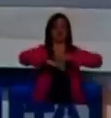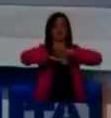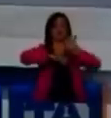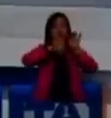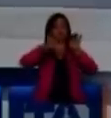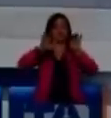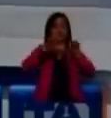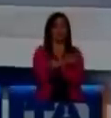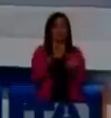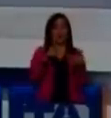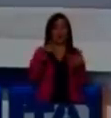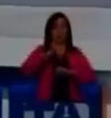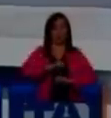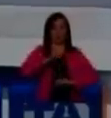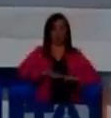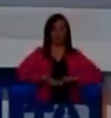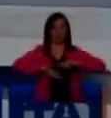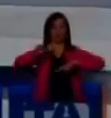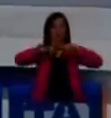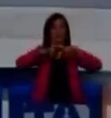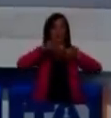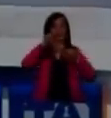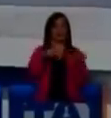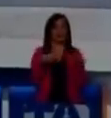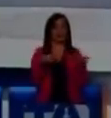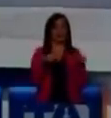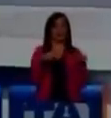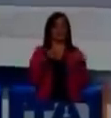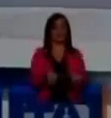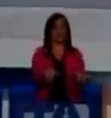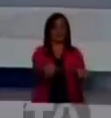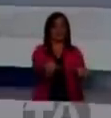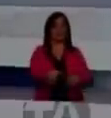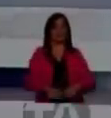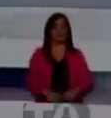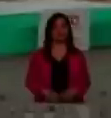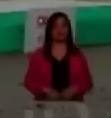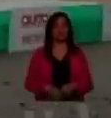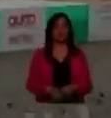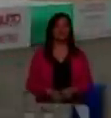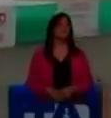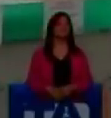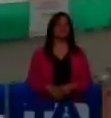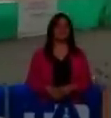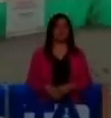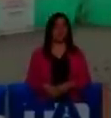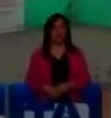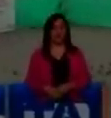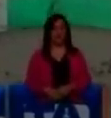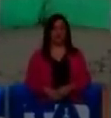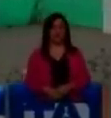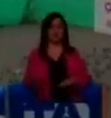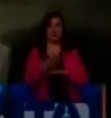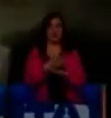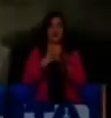embargo, la construcción del metro en el área de este hallazgo pues va a continuar. Tras presentarse el análisis del